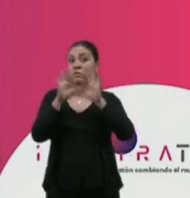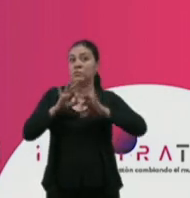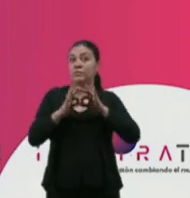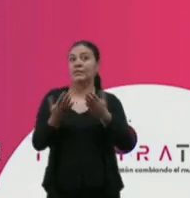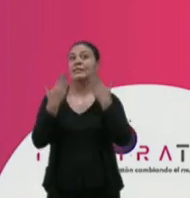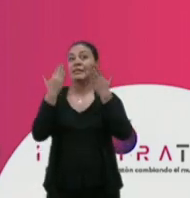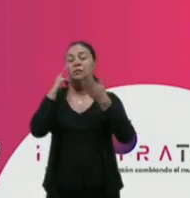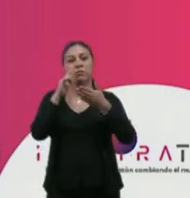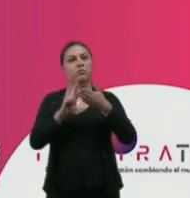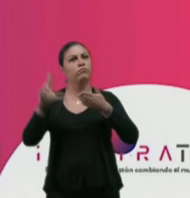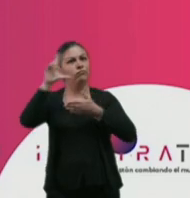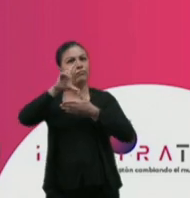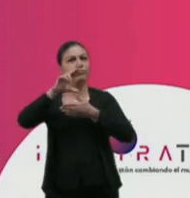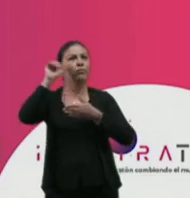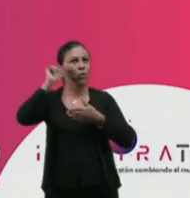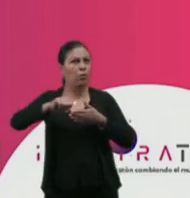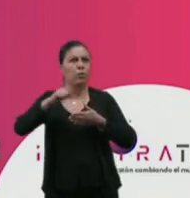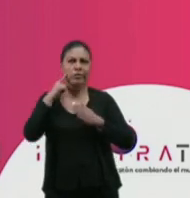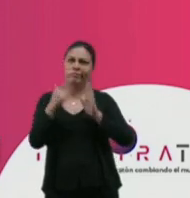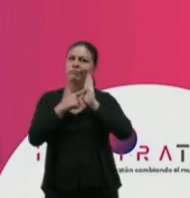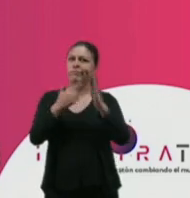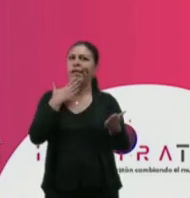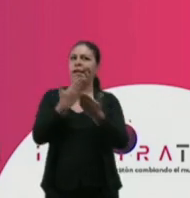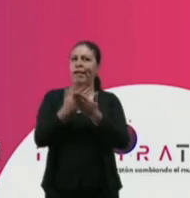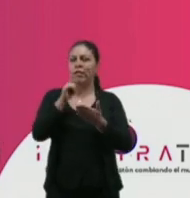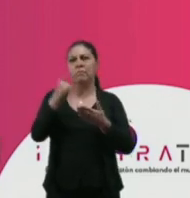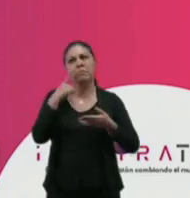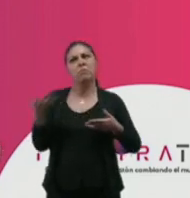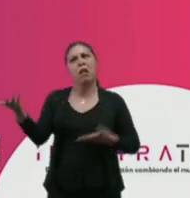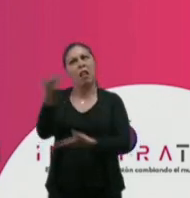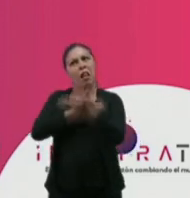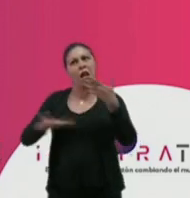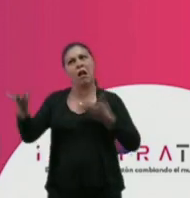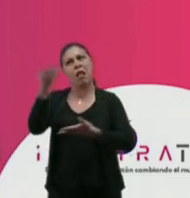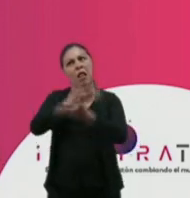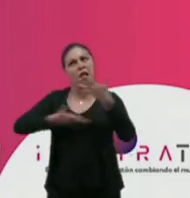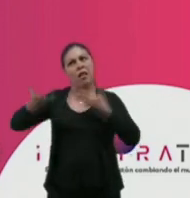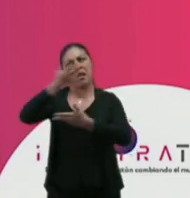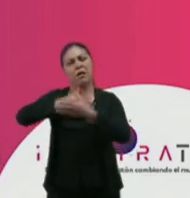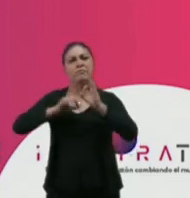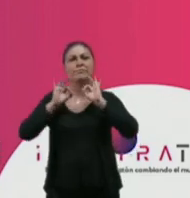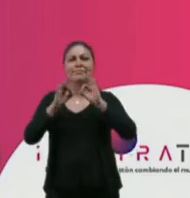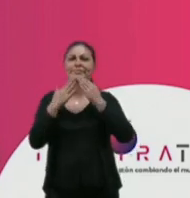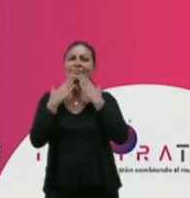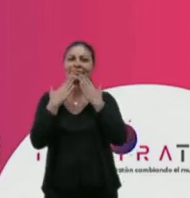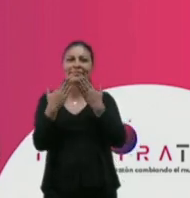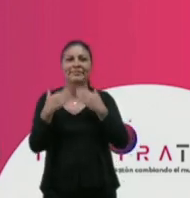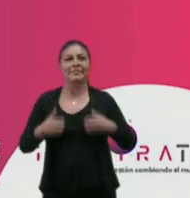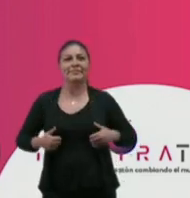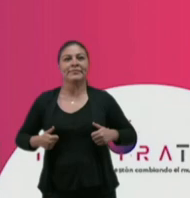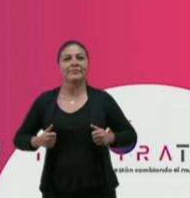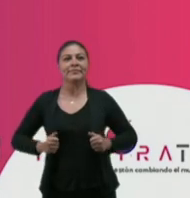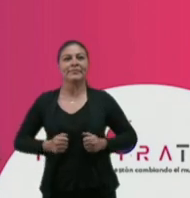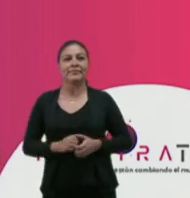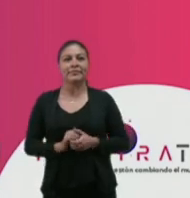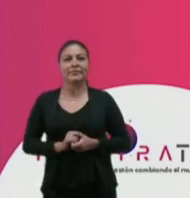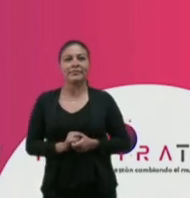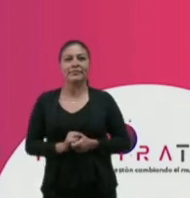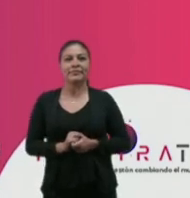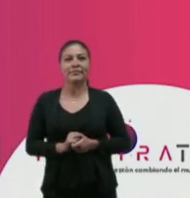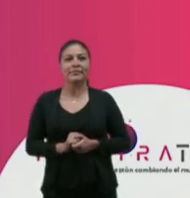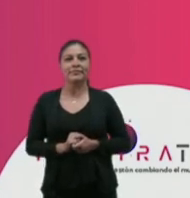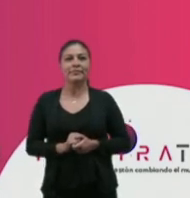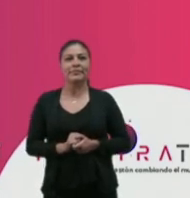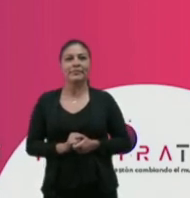Latinoamérica. Gracias por compartir tu historia de Waze. Voy a también darte las gracias por compartir tu